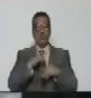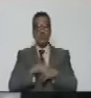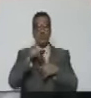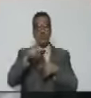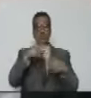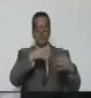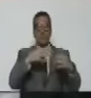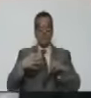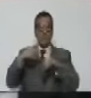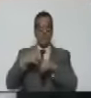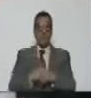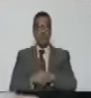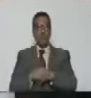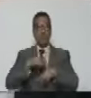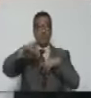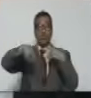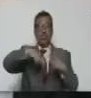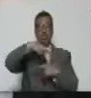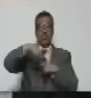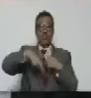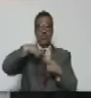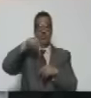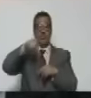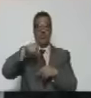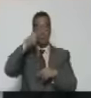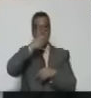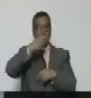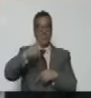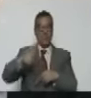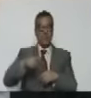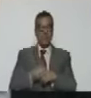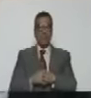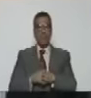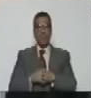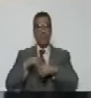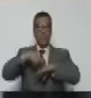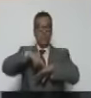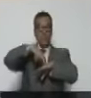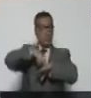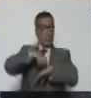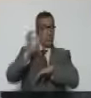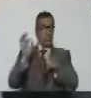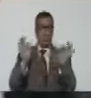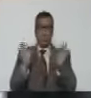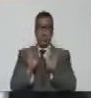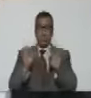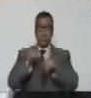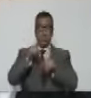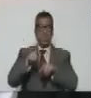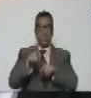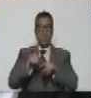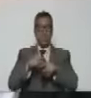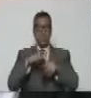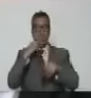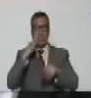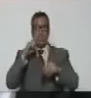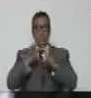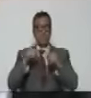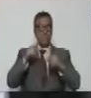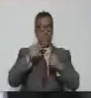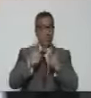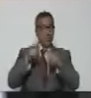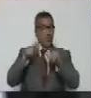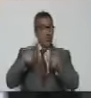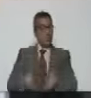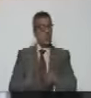de una lucha revolucionaria de un pueblo que no se doblega, que se inspira en los libertadores de